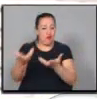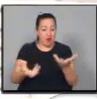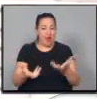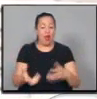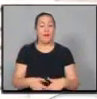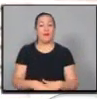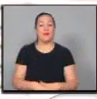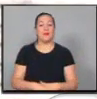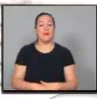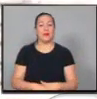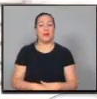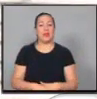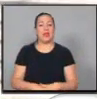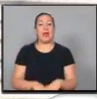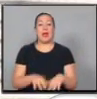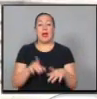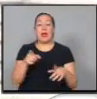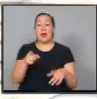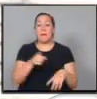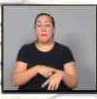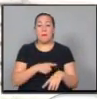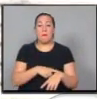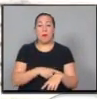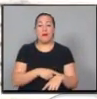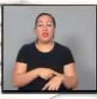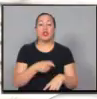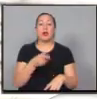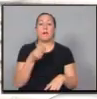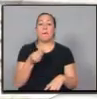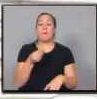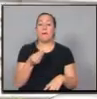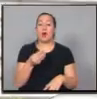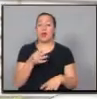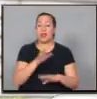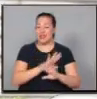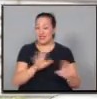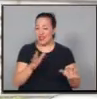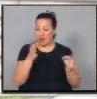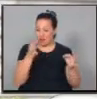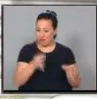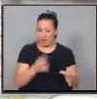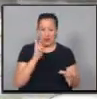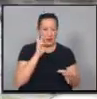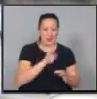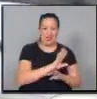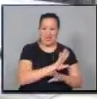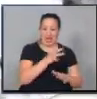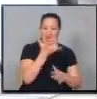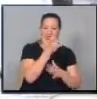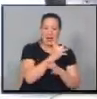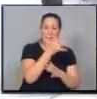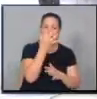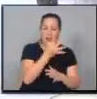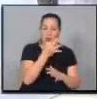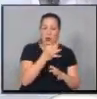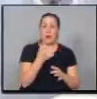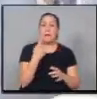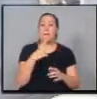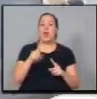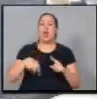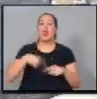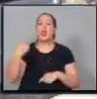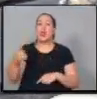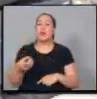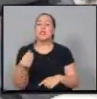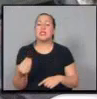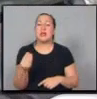edificio. Ese es el momento que hay que reconstruir, porque obviamente todo lo anterior está prácticamente graficado por las cámaras de seguridad con mucho detalle. Pero después, ¿qué